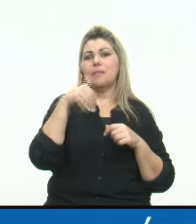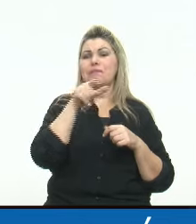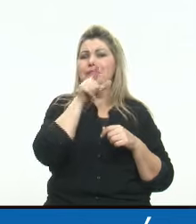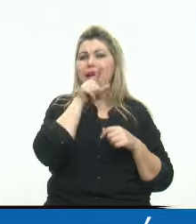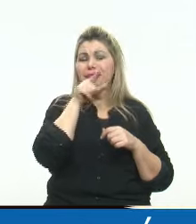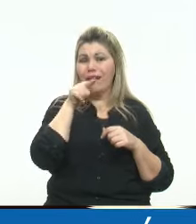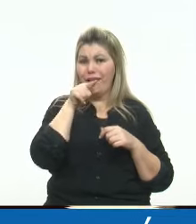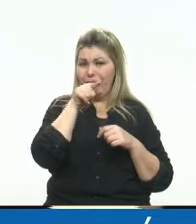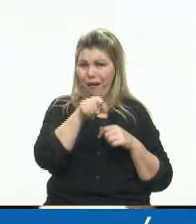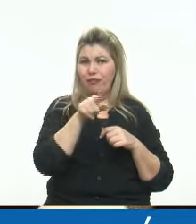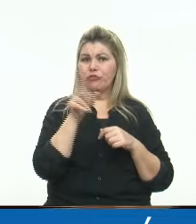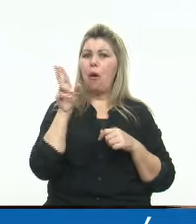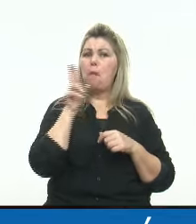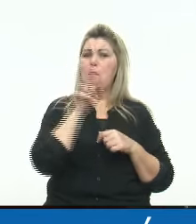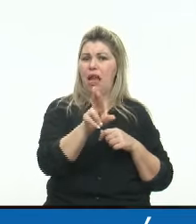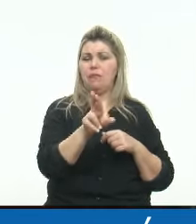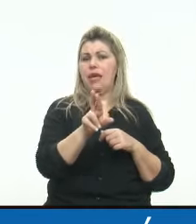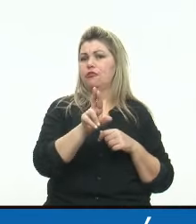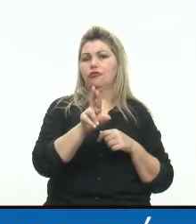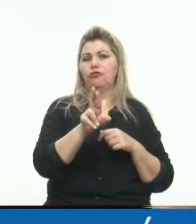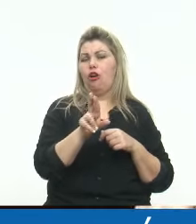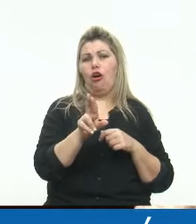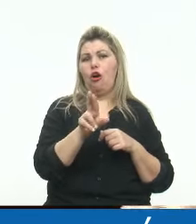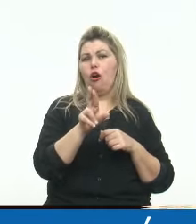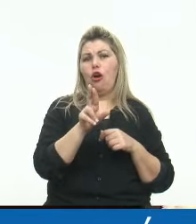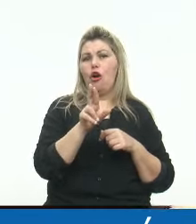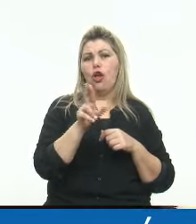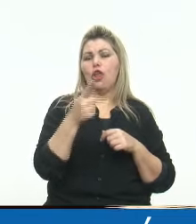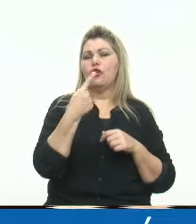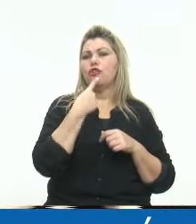de permisos no van a tener silencio por la positiva.